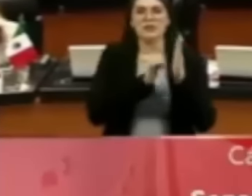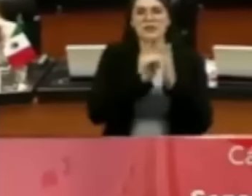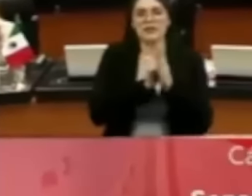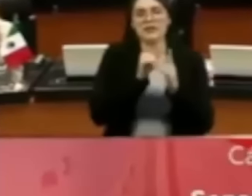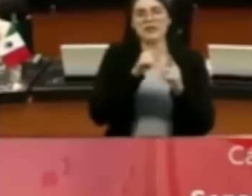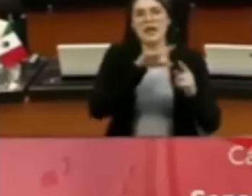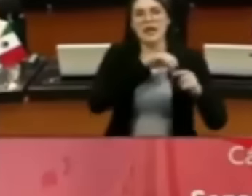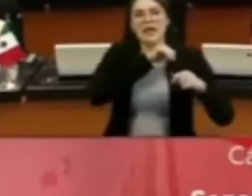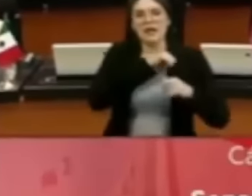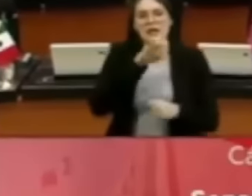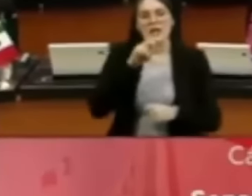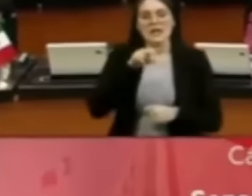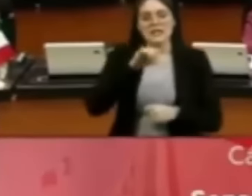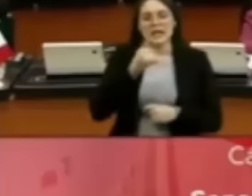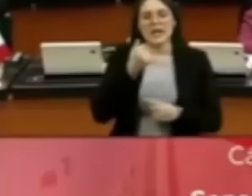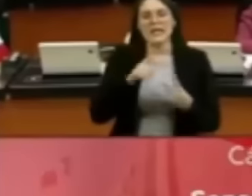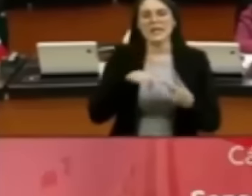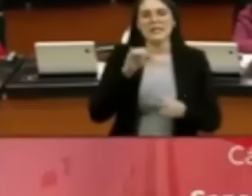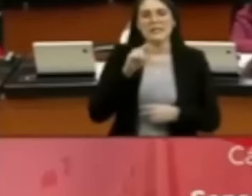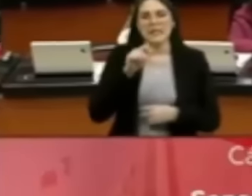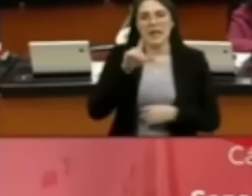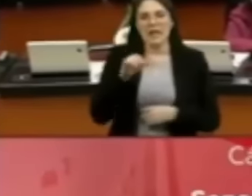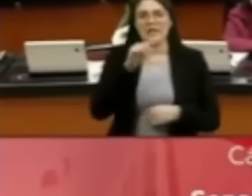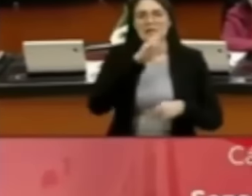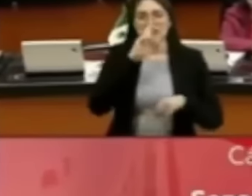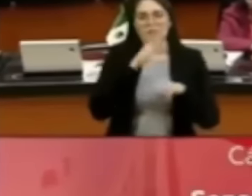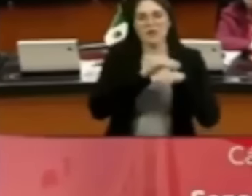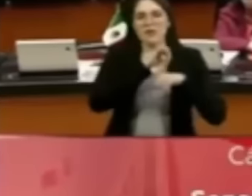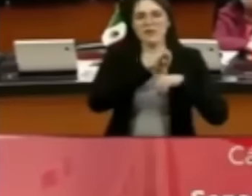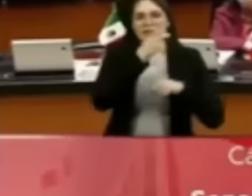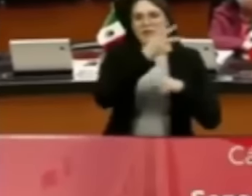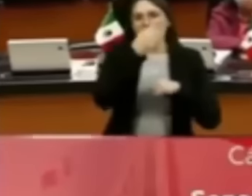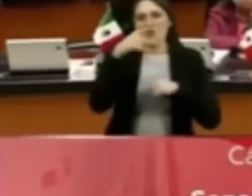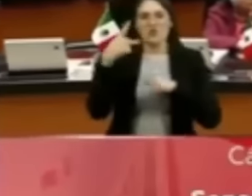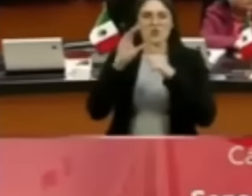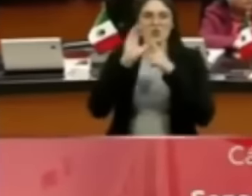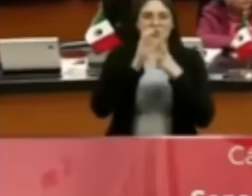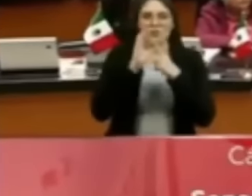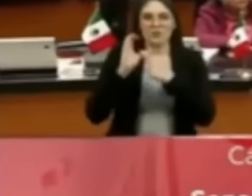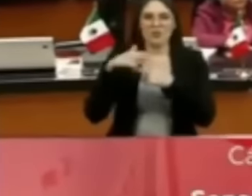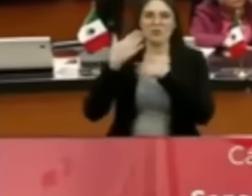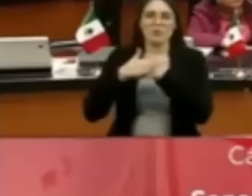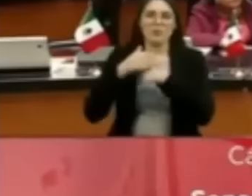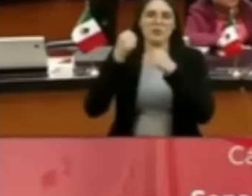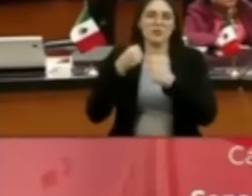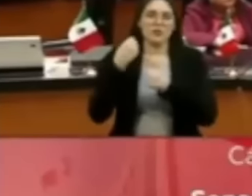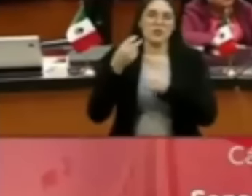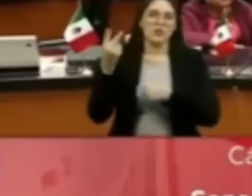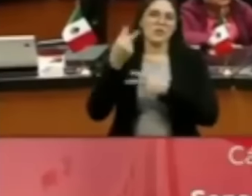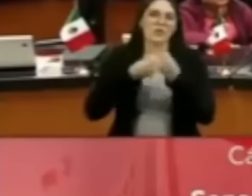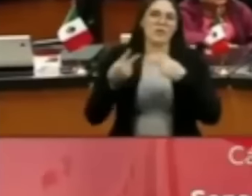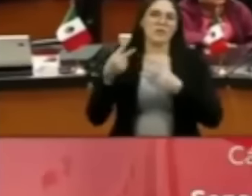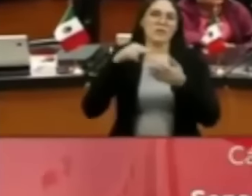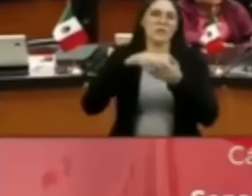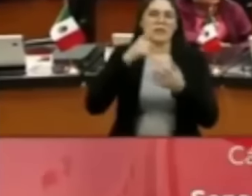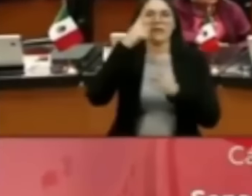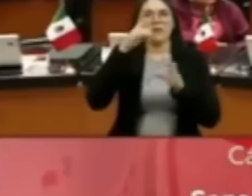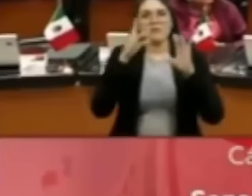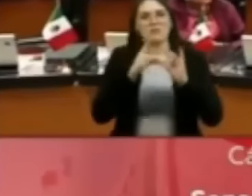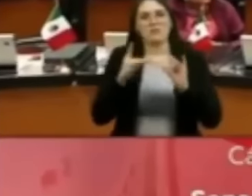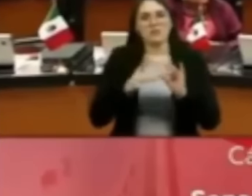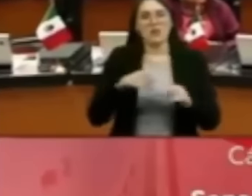que preside la senadora Citlali Hernández, quien seguramente en breve harán uso de la voz para fundamentar dicho dictamen. Y el